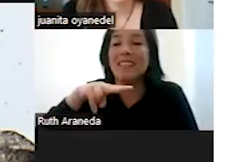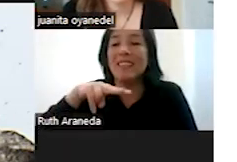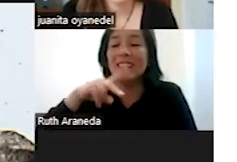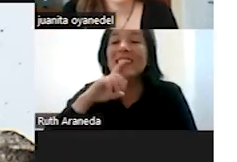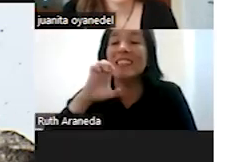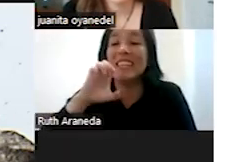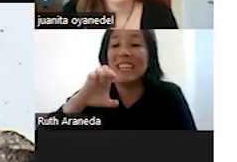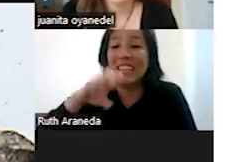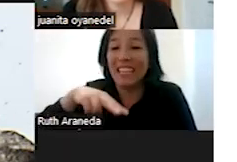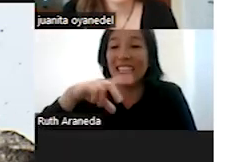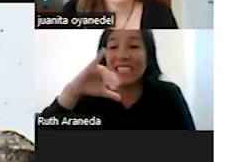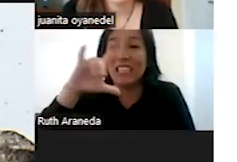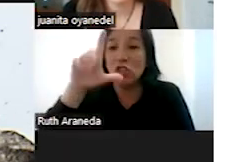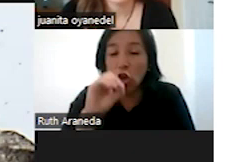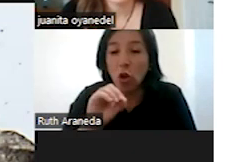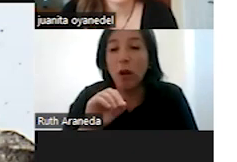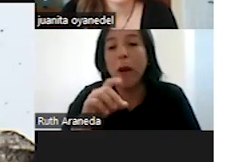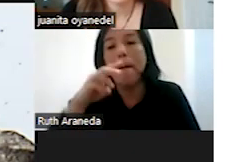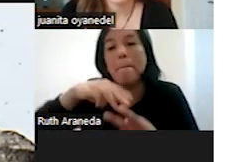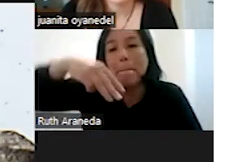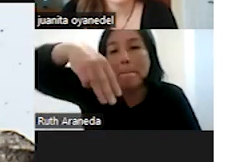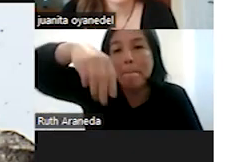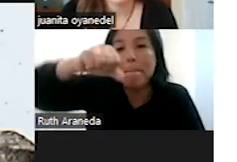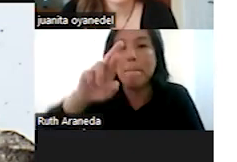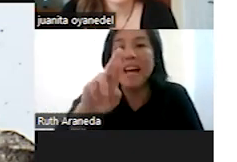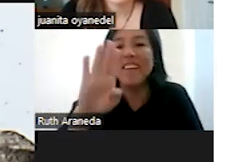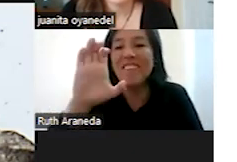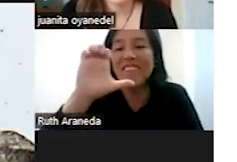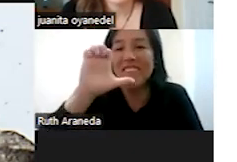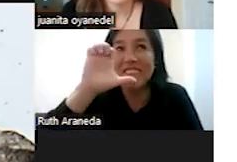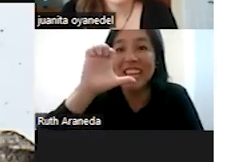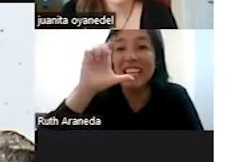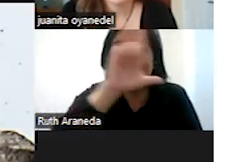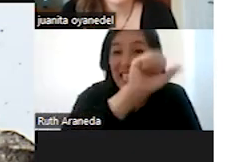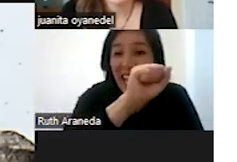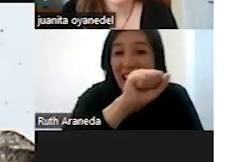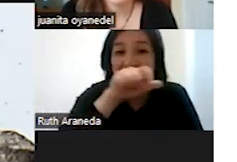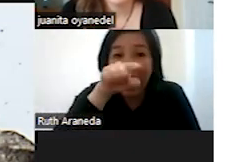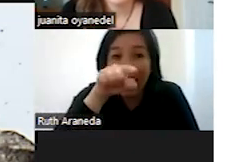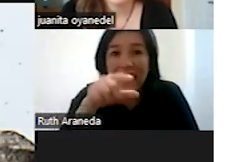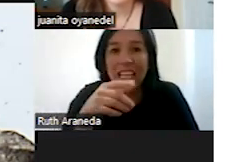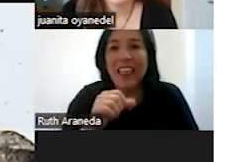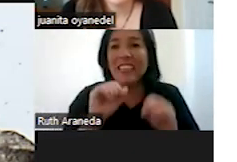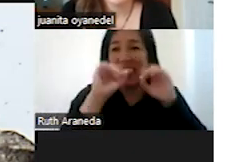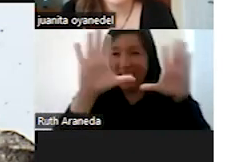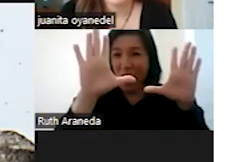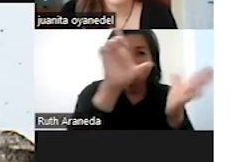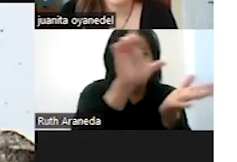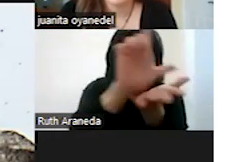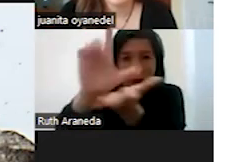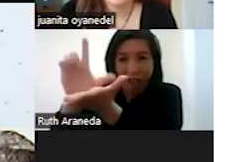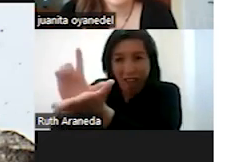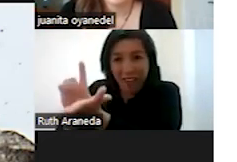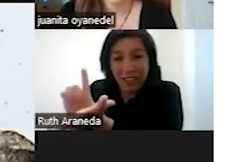gigantes de Maitencillo, como Marbella, había muchos conchales. Esto está en el que sigue hacia el norte, Costamay, 10 sitios en lo que es el condominio Costamay,